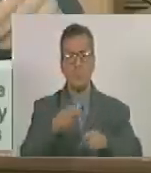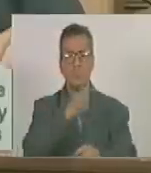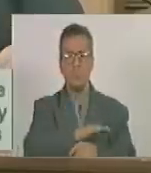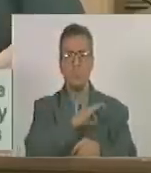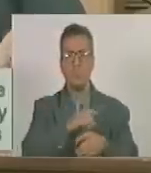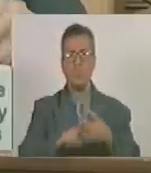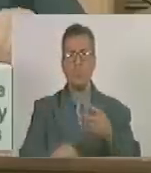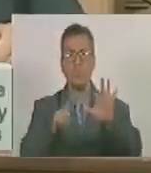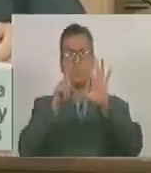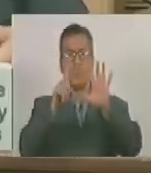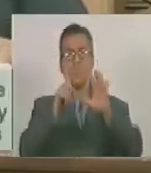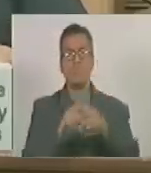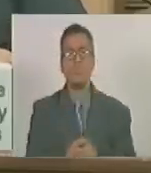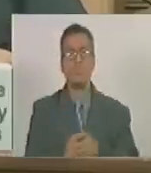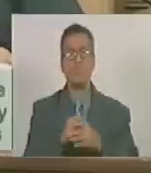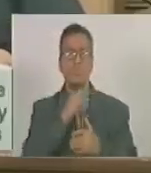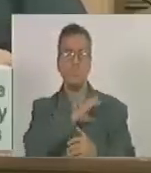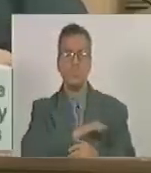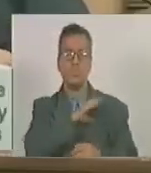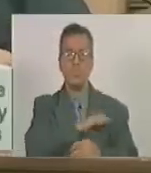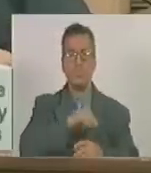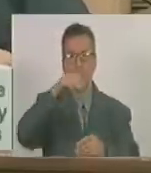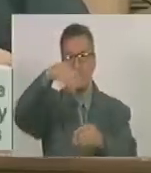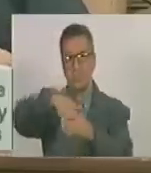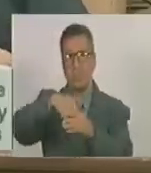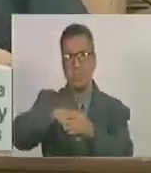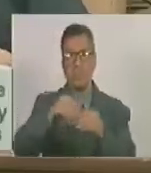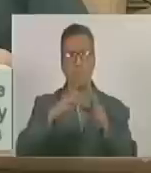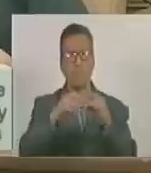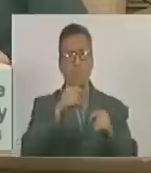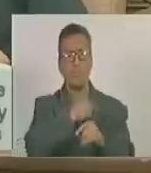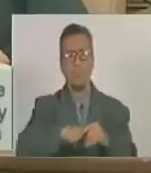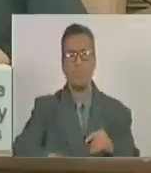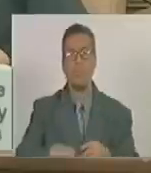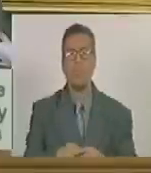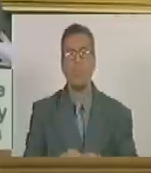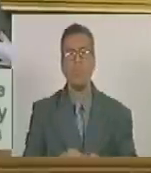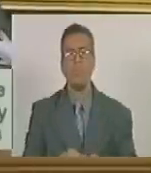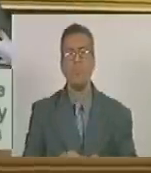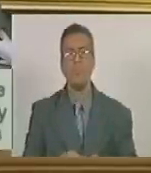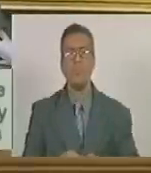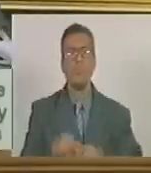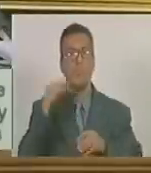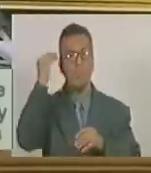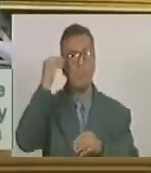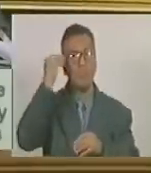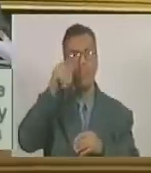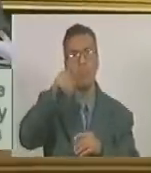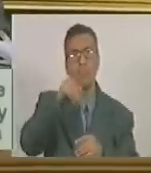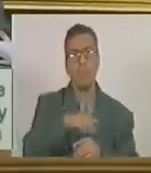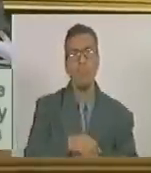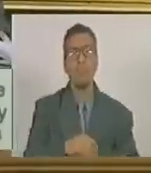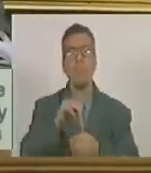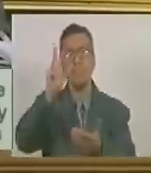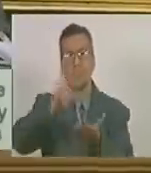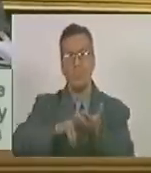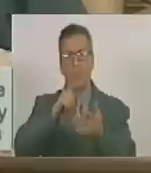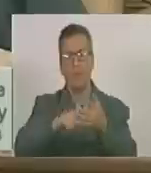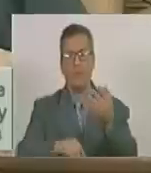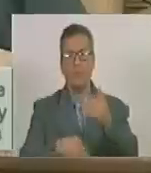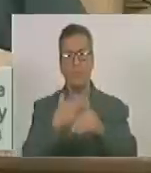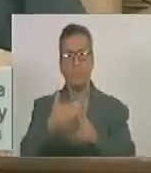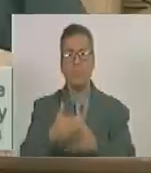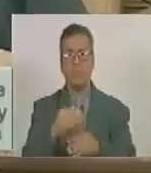Social. 6. La Comisión Electoral. Es todo, ciudadano presidente. En consideración. Aprobado.